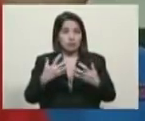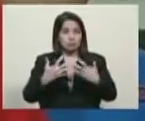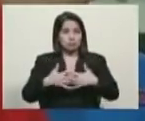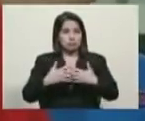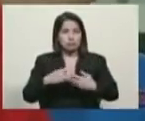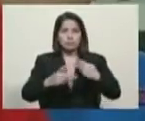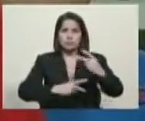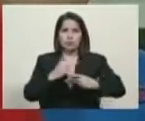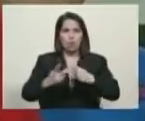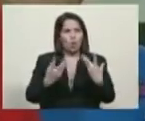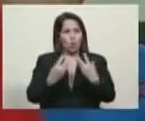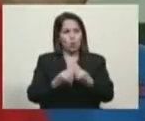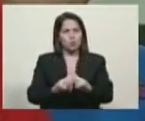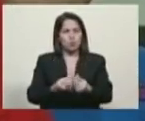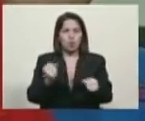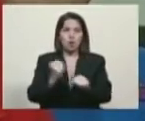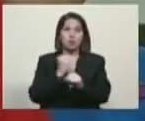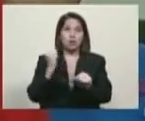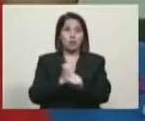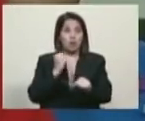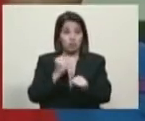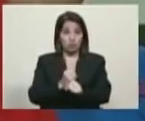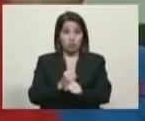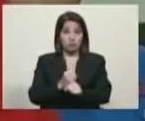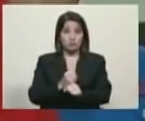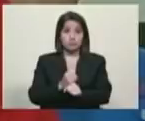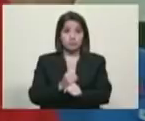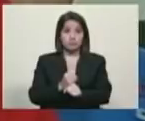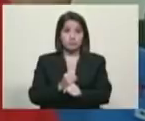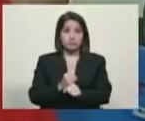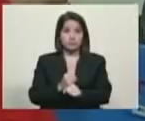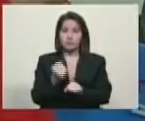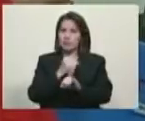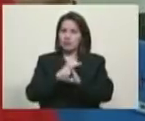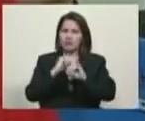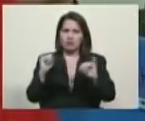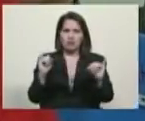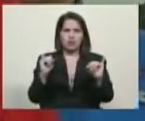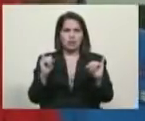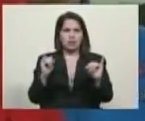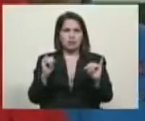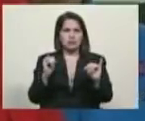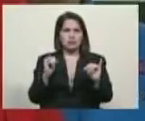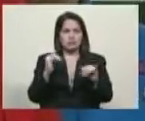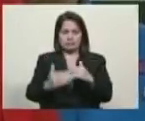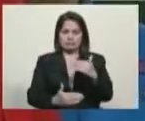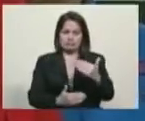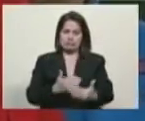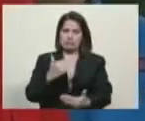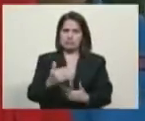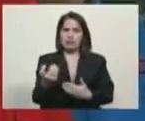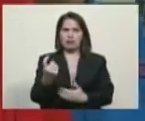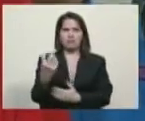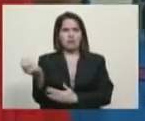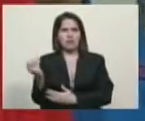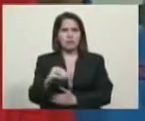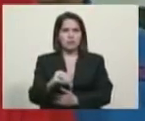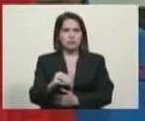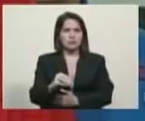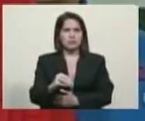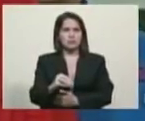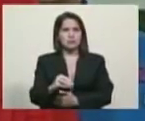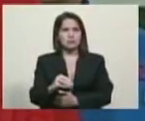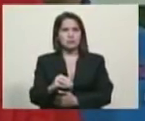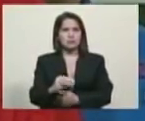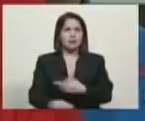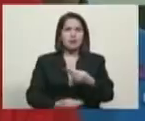sus trabajadores, con los productores de la región, para poner el granito de arena que hace falta y empeñarnos en